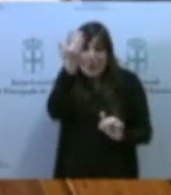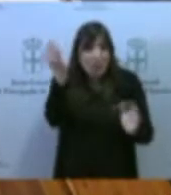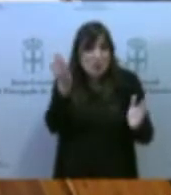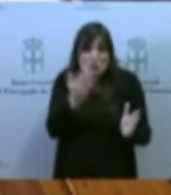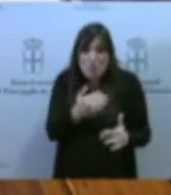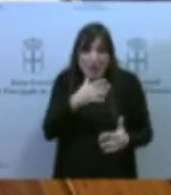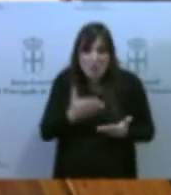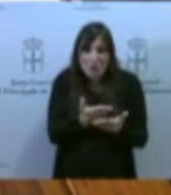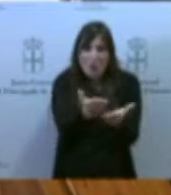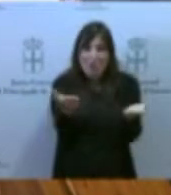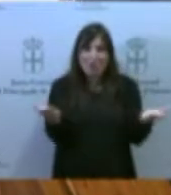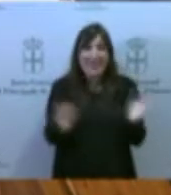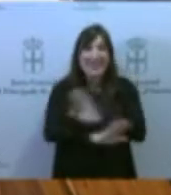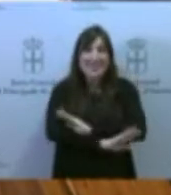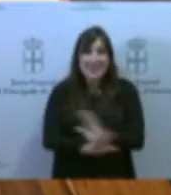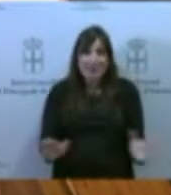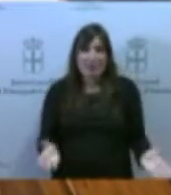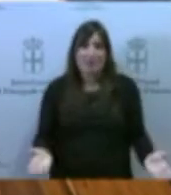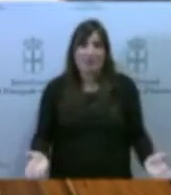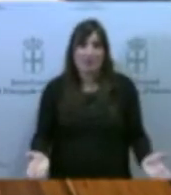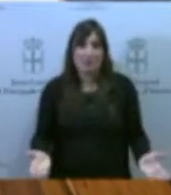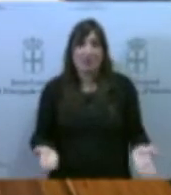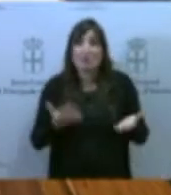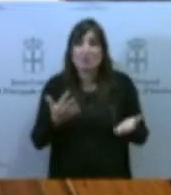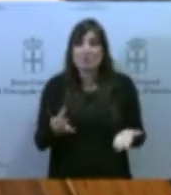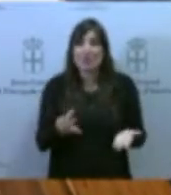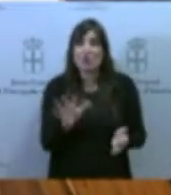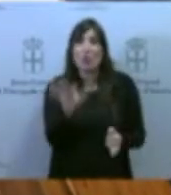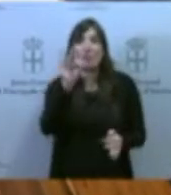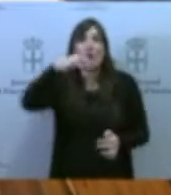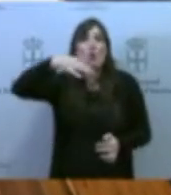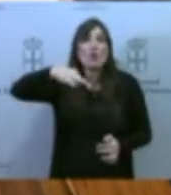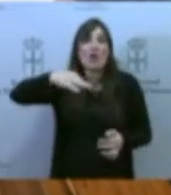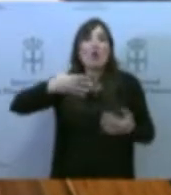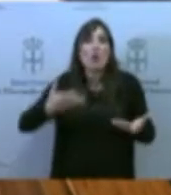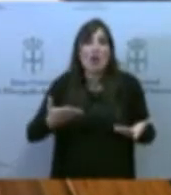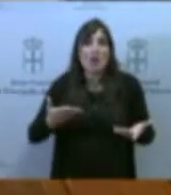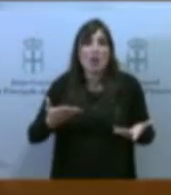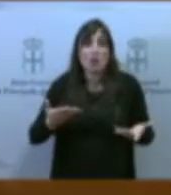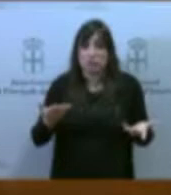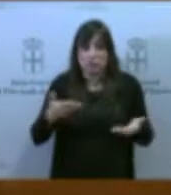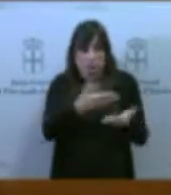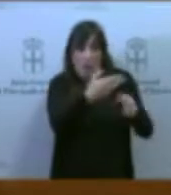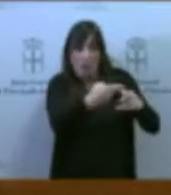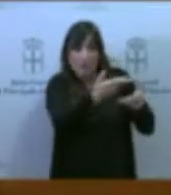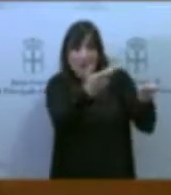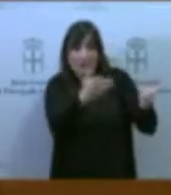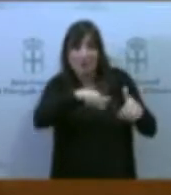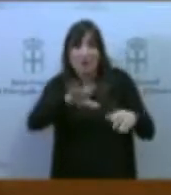la única alternativa que ellos desean de sus políticas ye la explotación